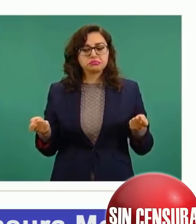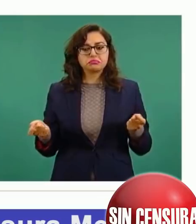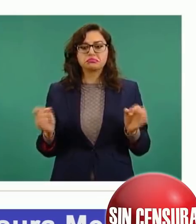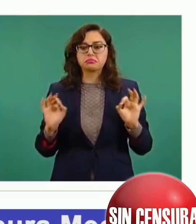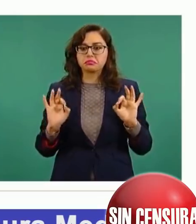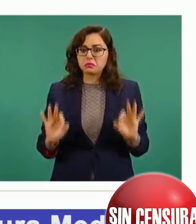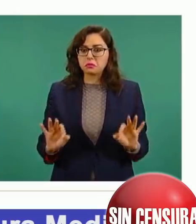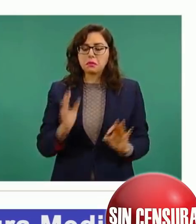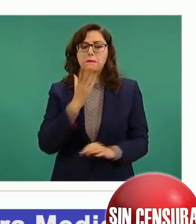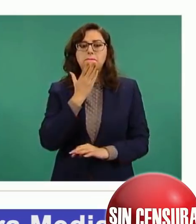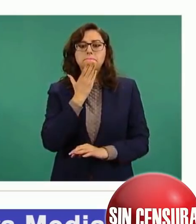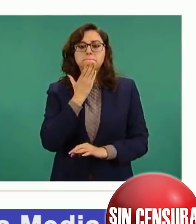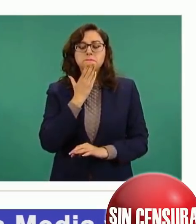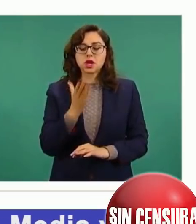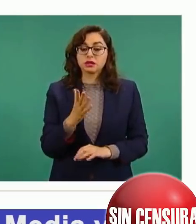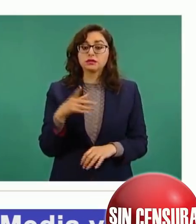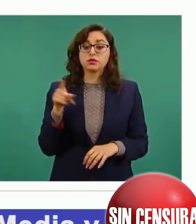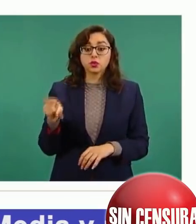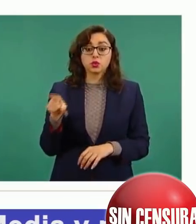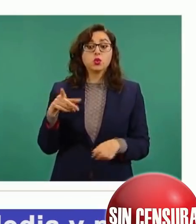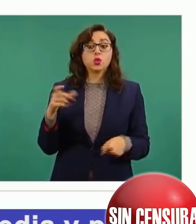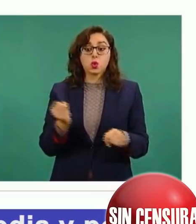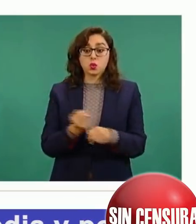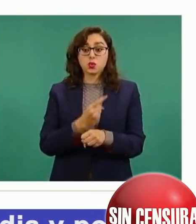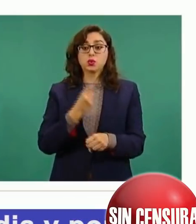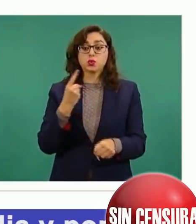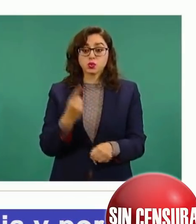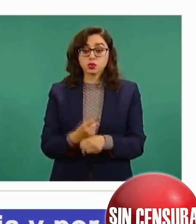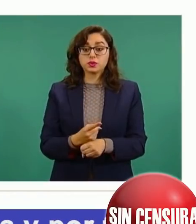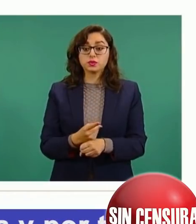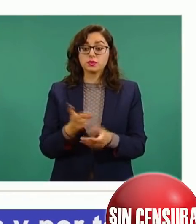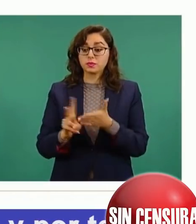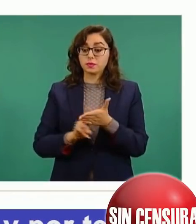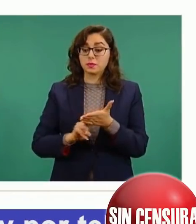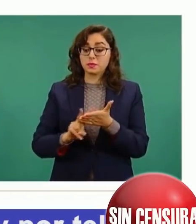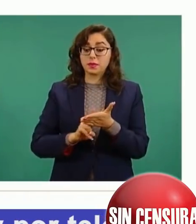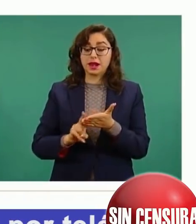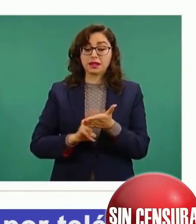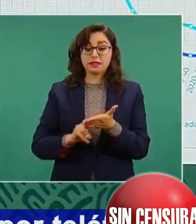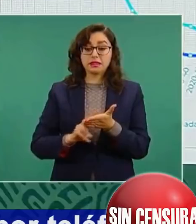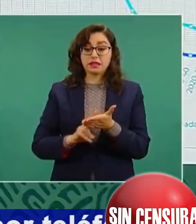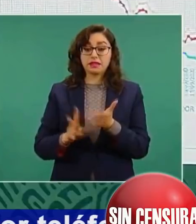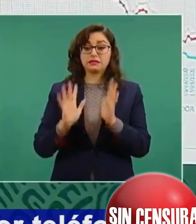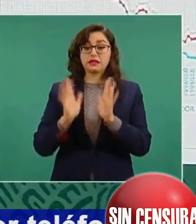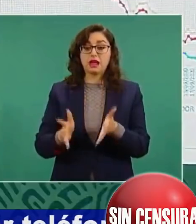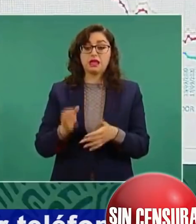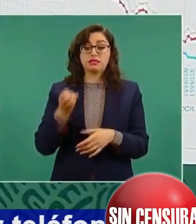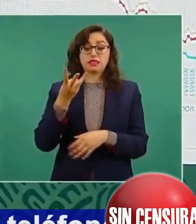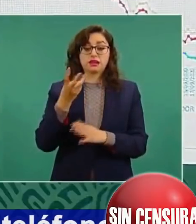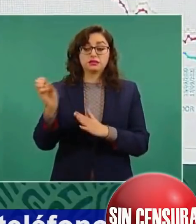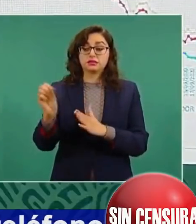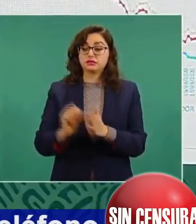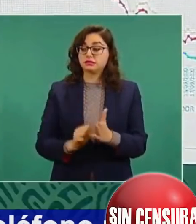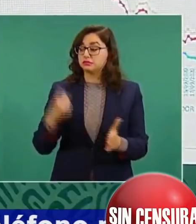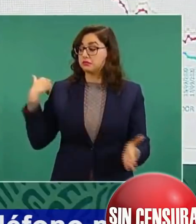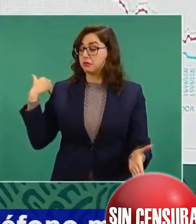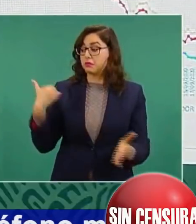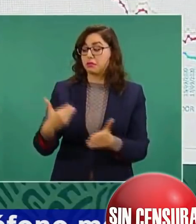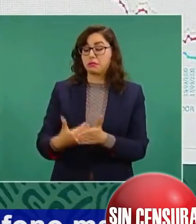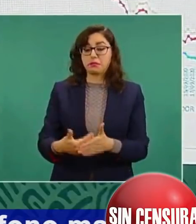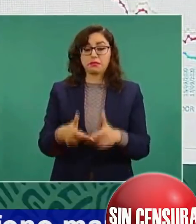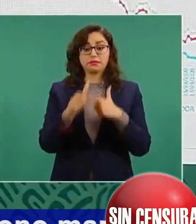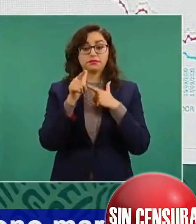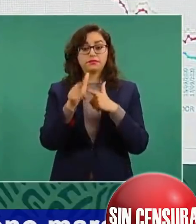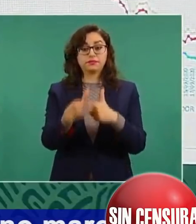estable, lo que da grandes oportunidades. Semáforo verde por más de 3 meses. La siguiente. Lo mismo la